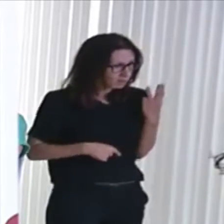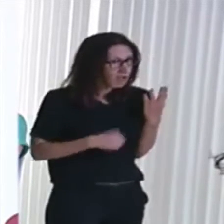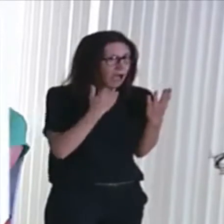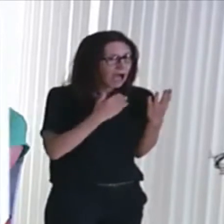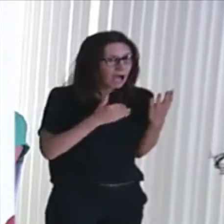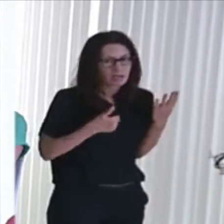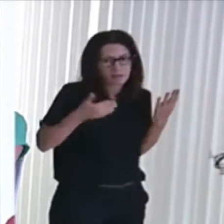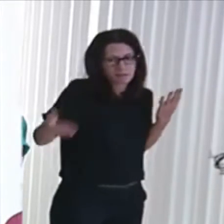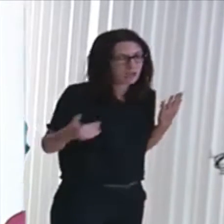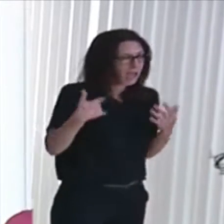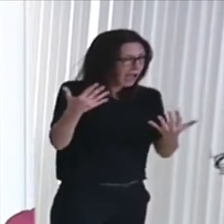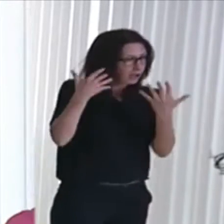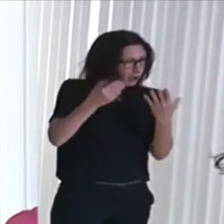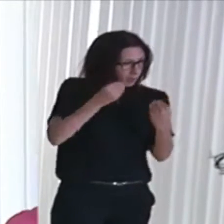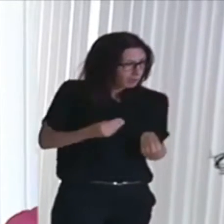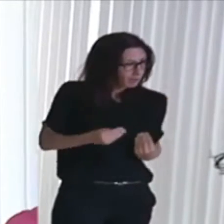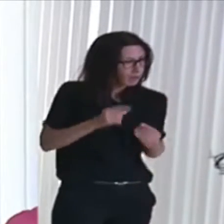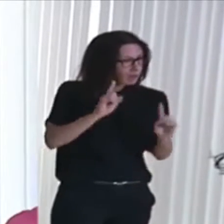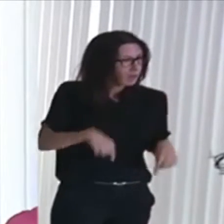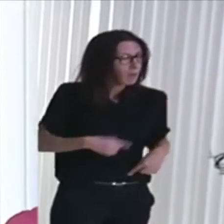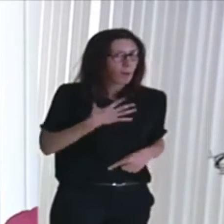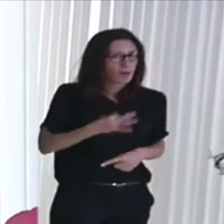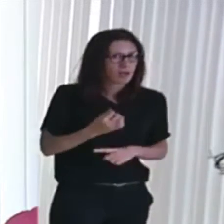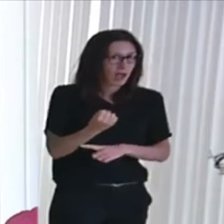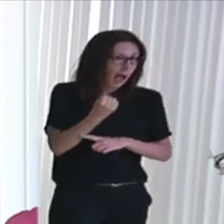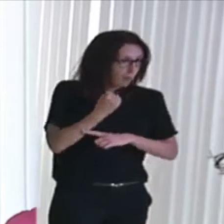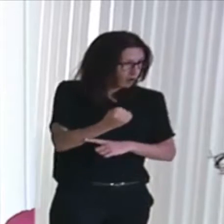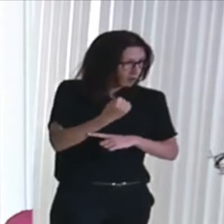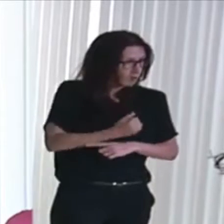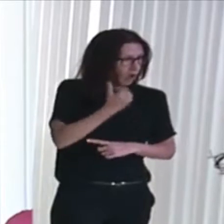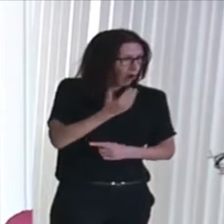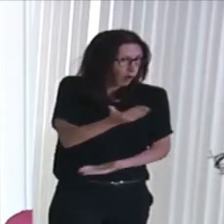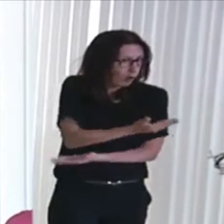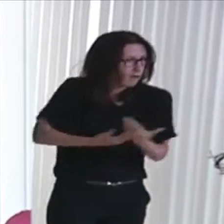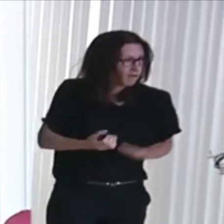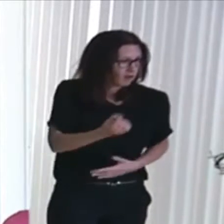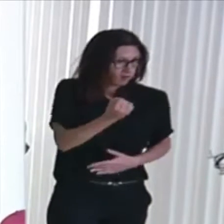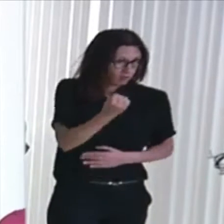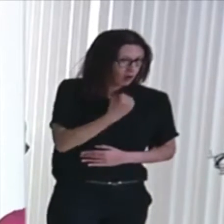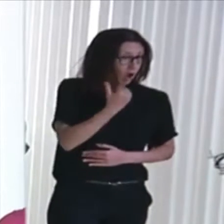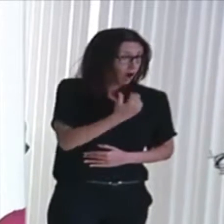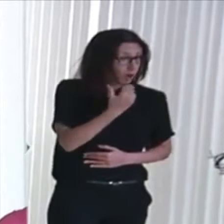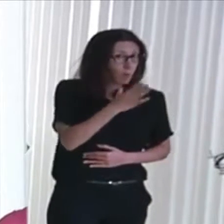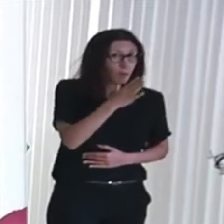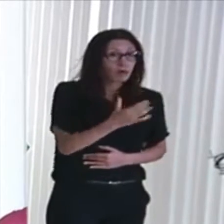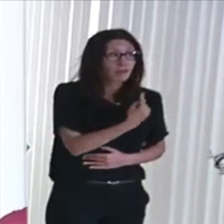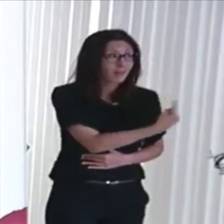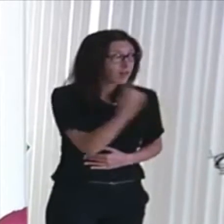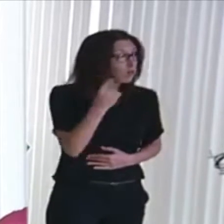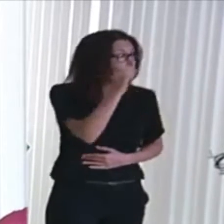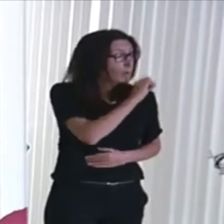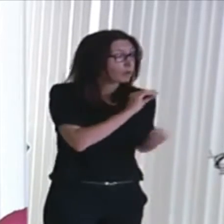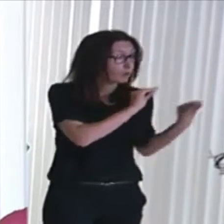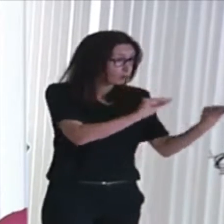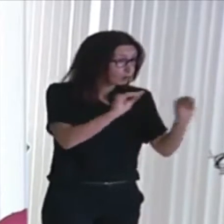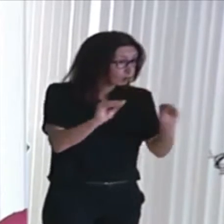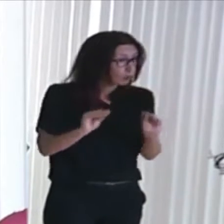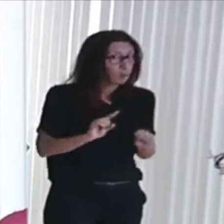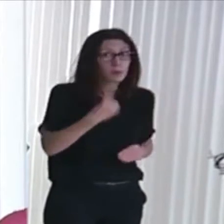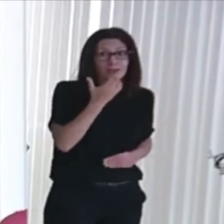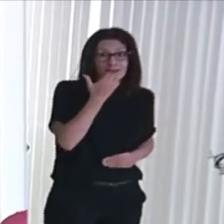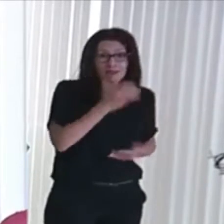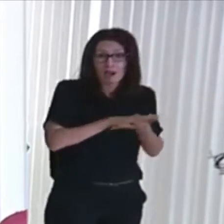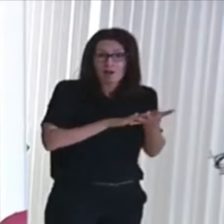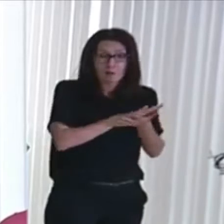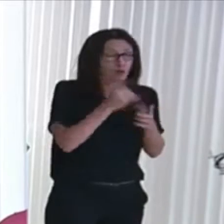que te pueda asesorar bien y con quien te puedas apoyar, digamos, ¿no? Porque cada persona opina una cosa, y más cuando son cosas muy